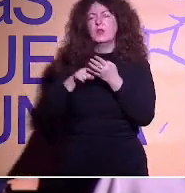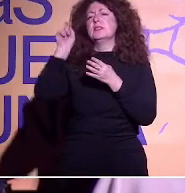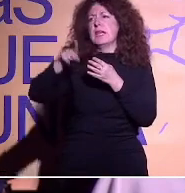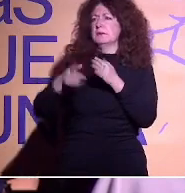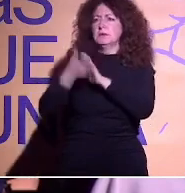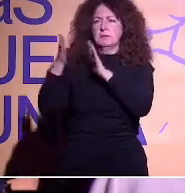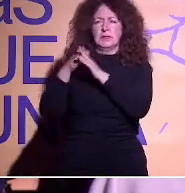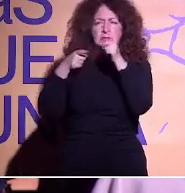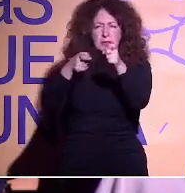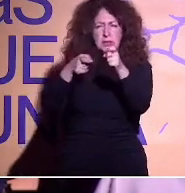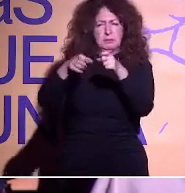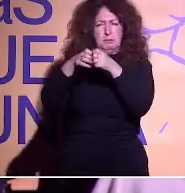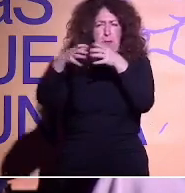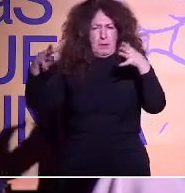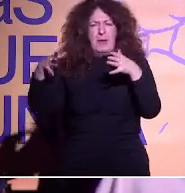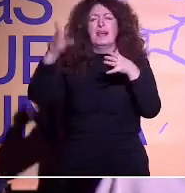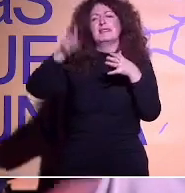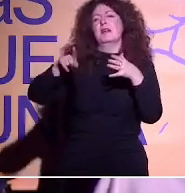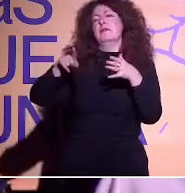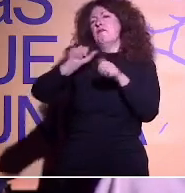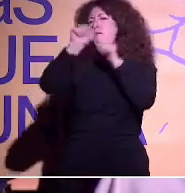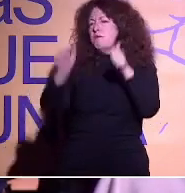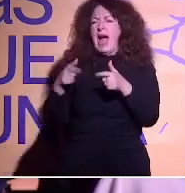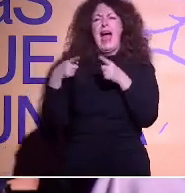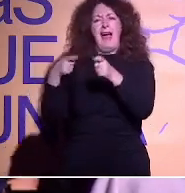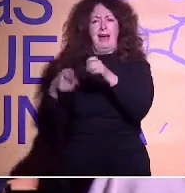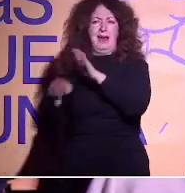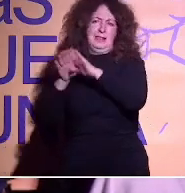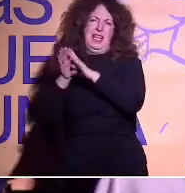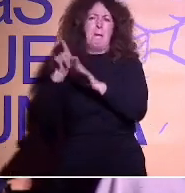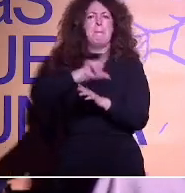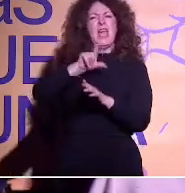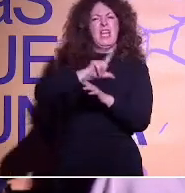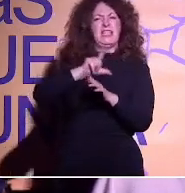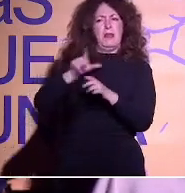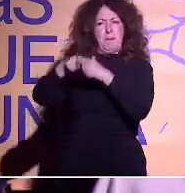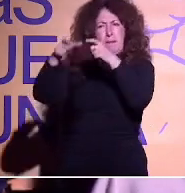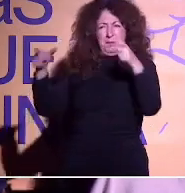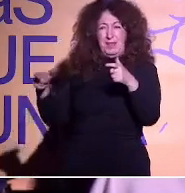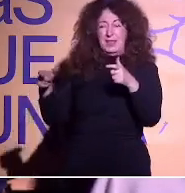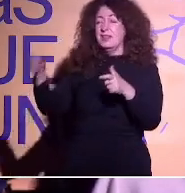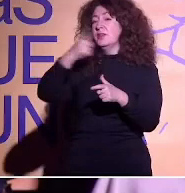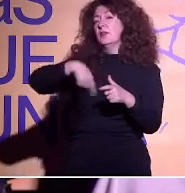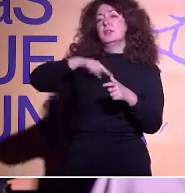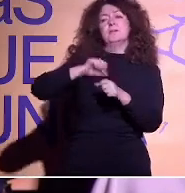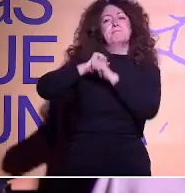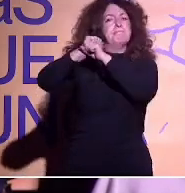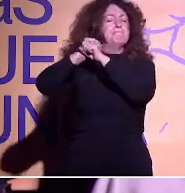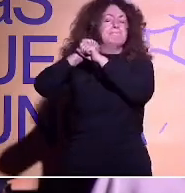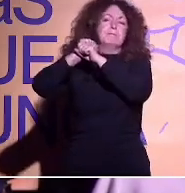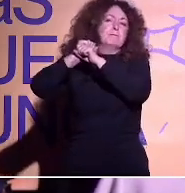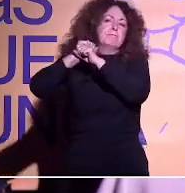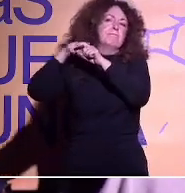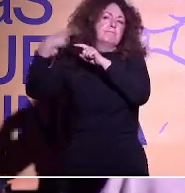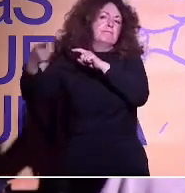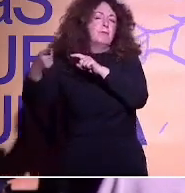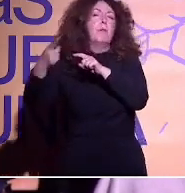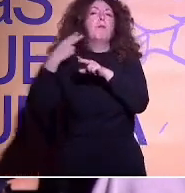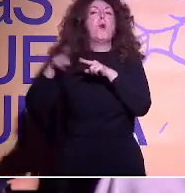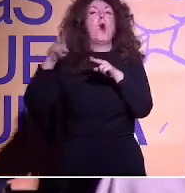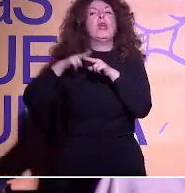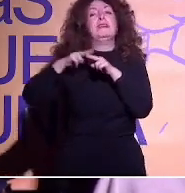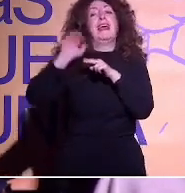la militarización y el régimen de guerra estamos en una subordinación absoluta en nuestra política exterior